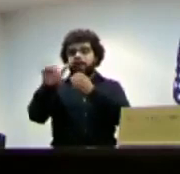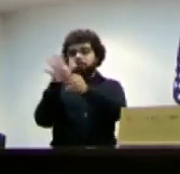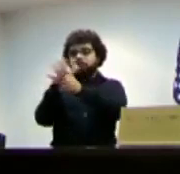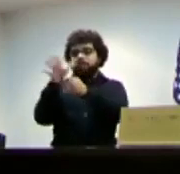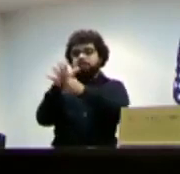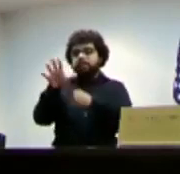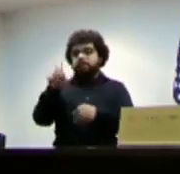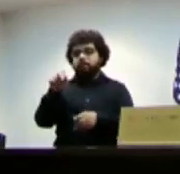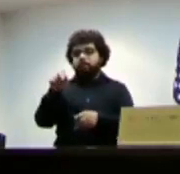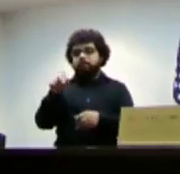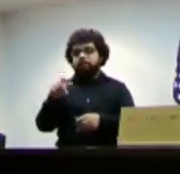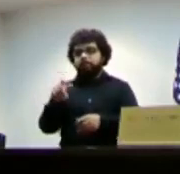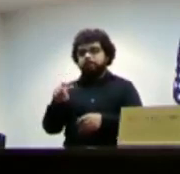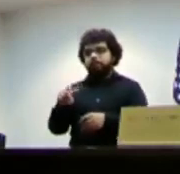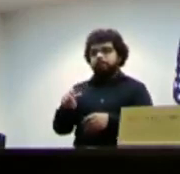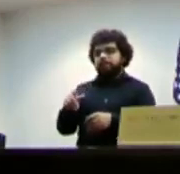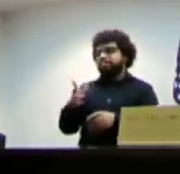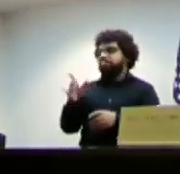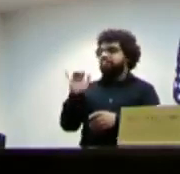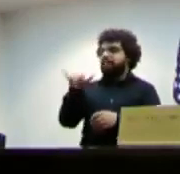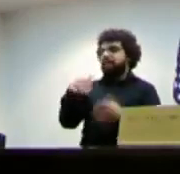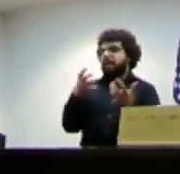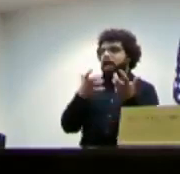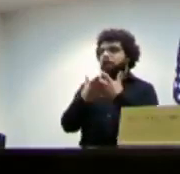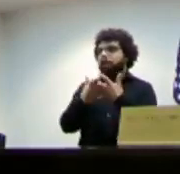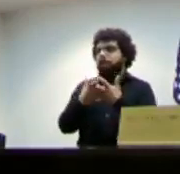adecuada. Por eso, puede ser más.